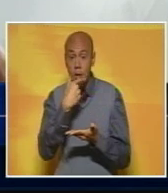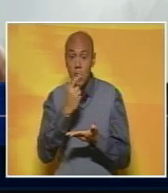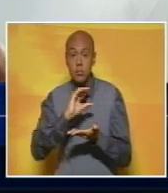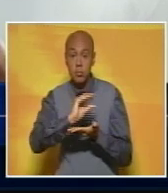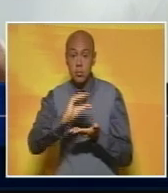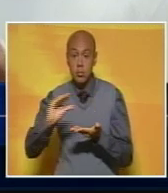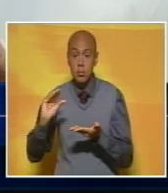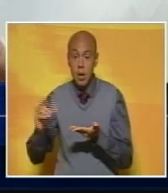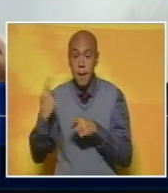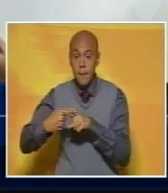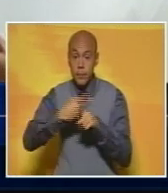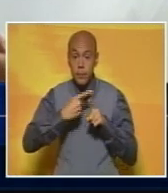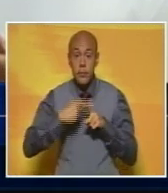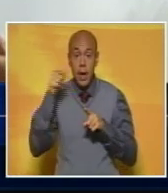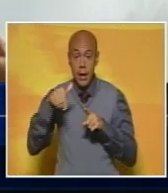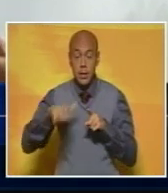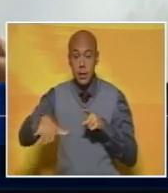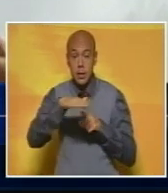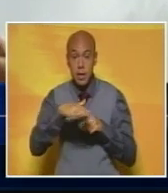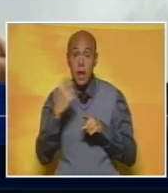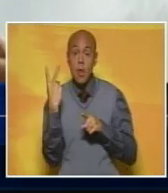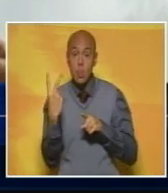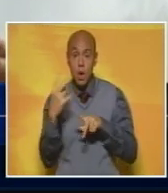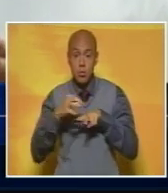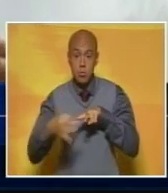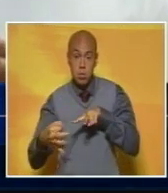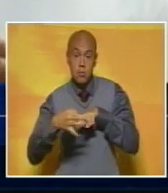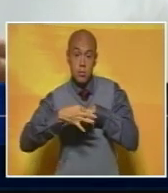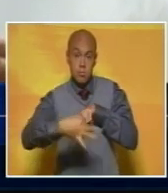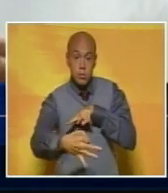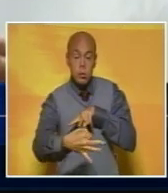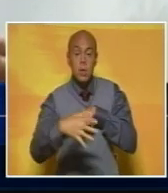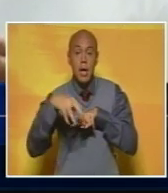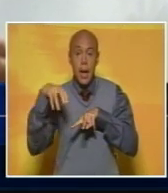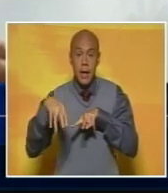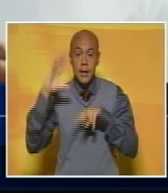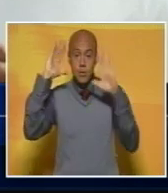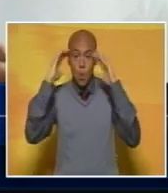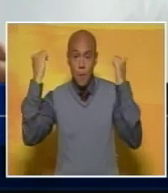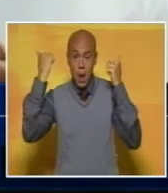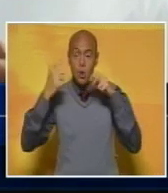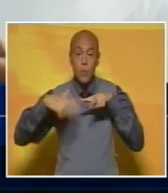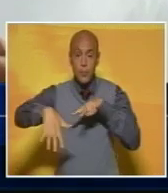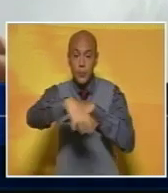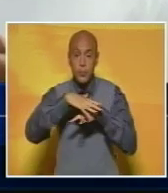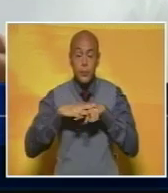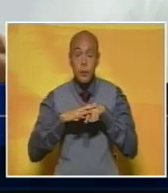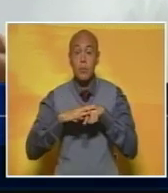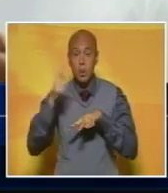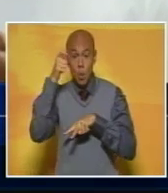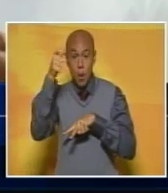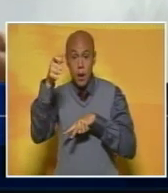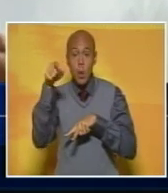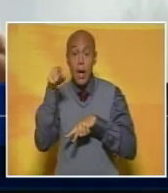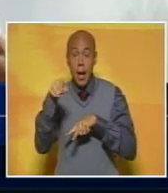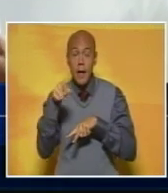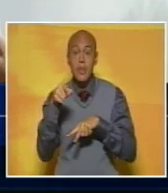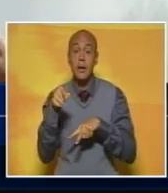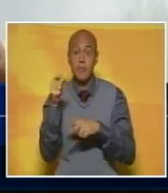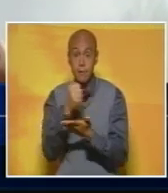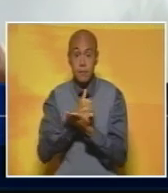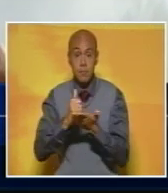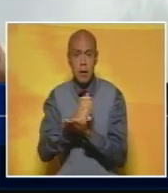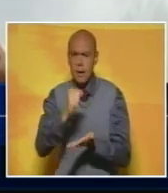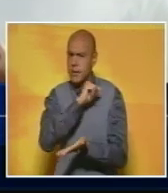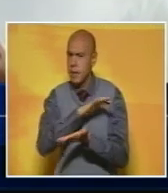en nuestro municipio de Julián Mellado, en sus dos parroquias, en Sosa y El Sombrero. Esta farmacia son los medicamentos completamente gratuitos